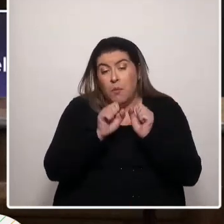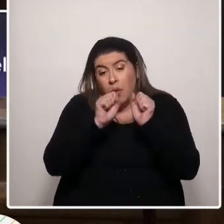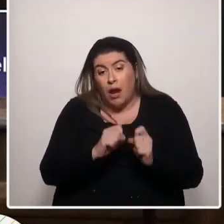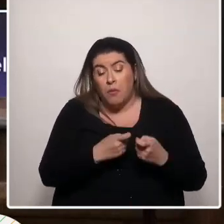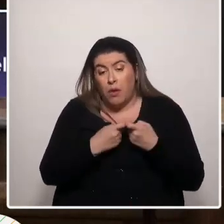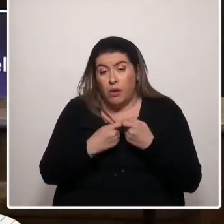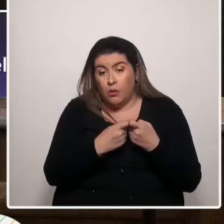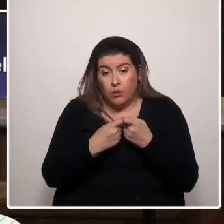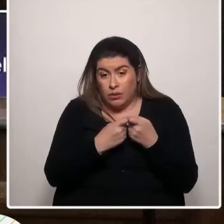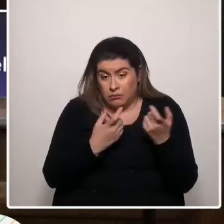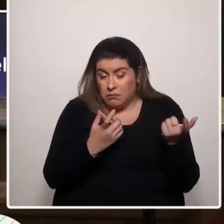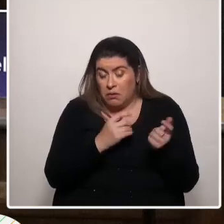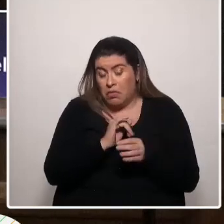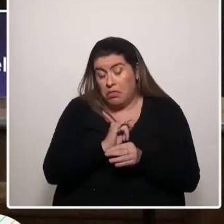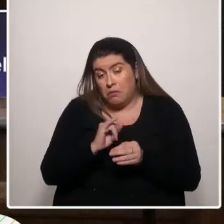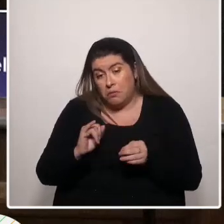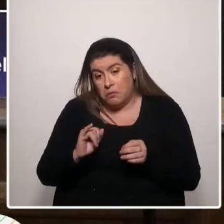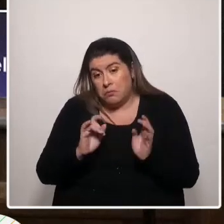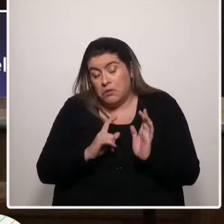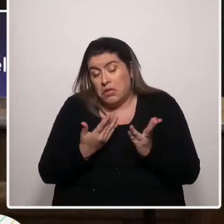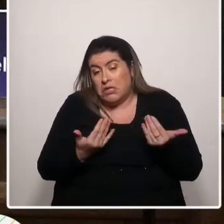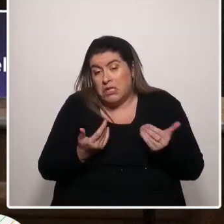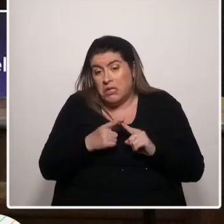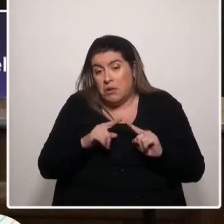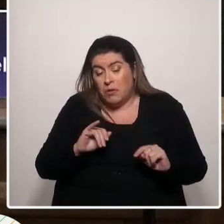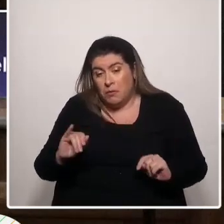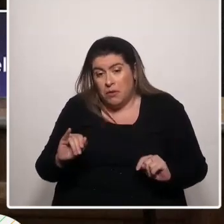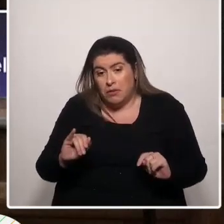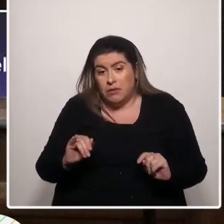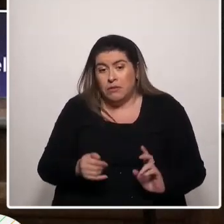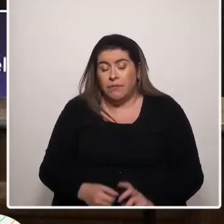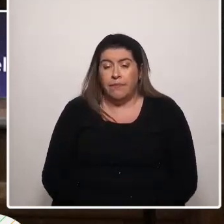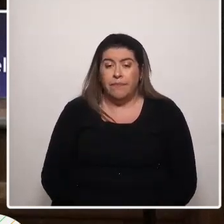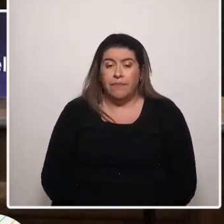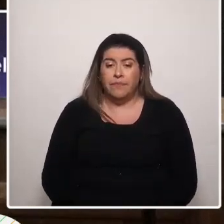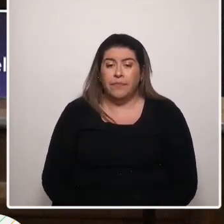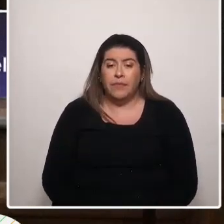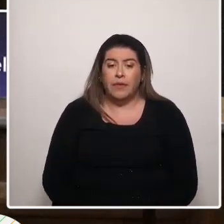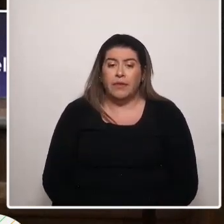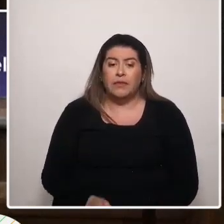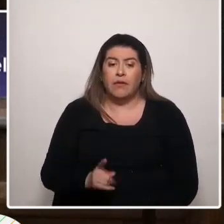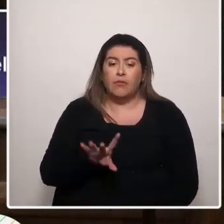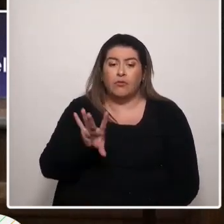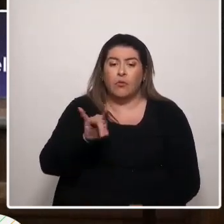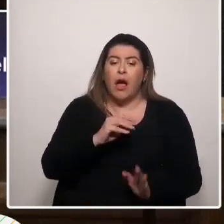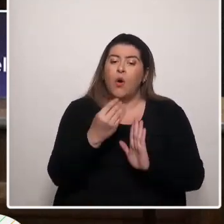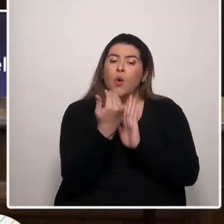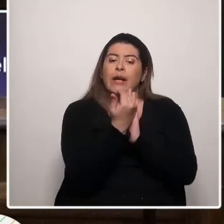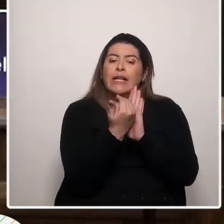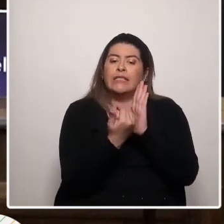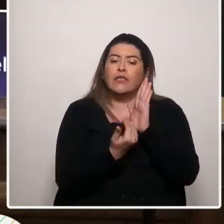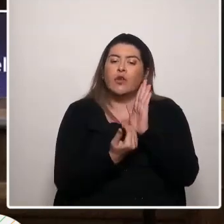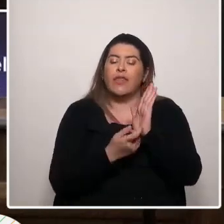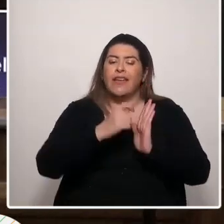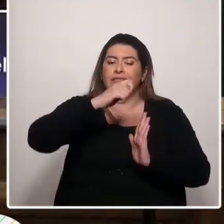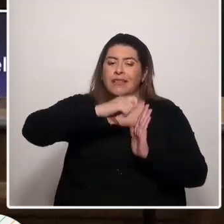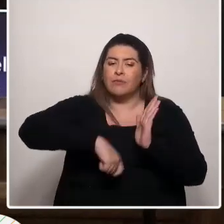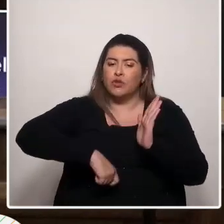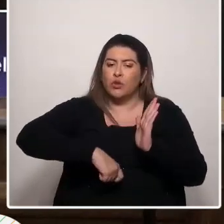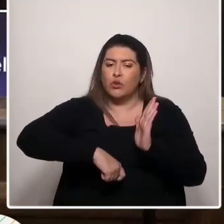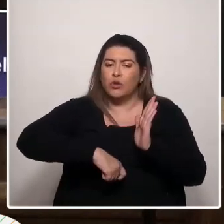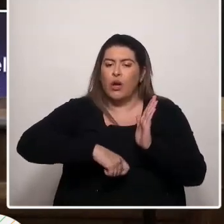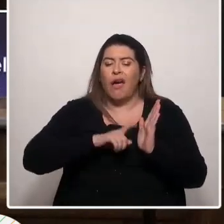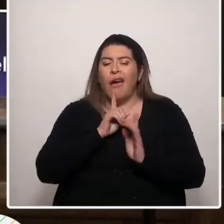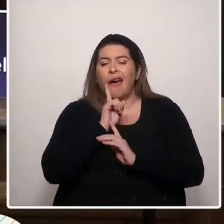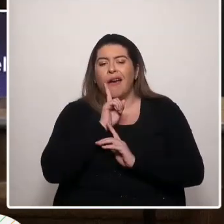discutir, si pareciese necesario, es que si vamos a incorporar algún requisito de inscripción para saber quiénes